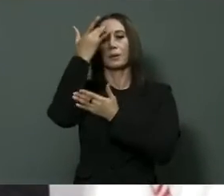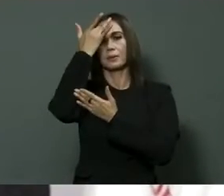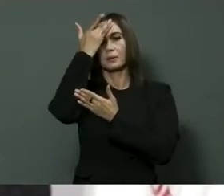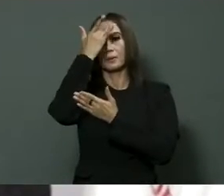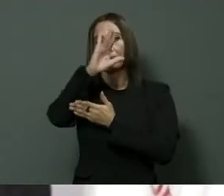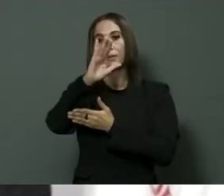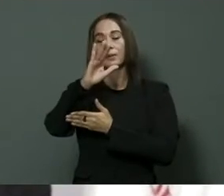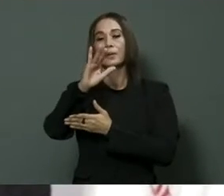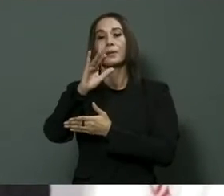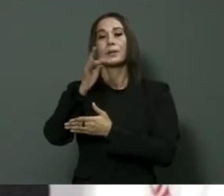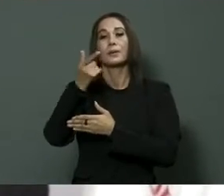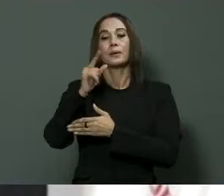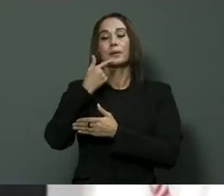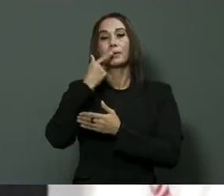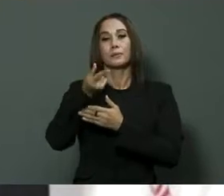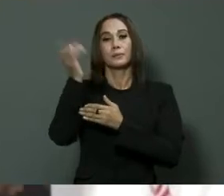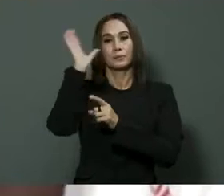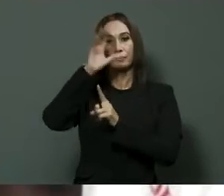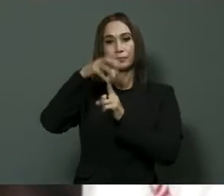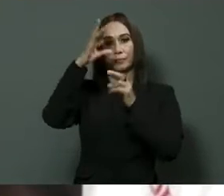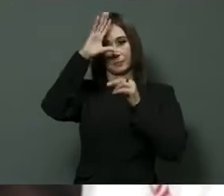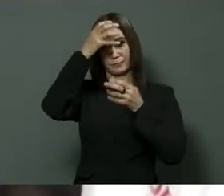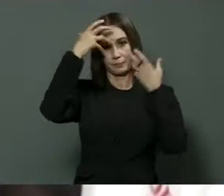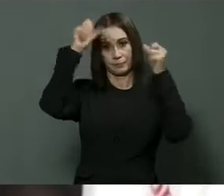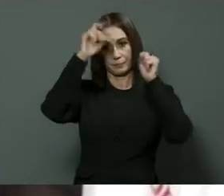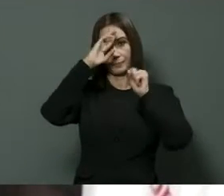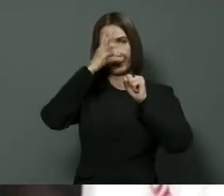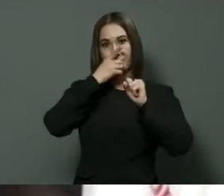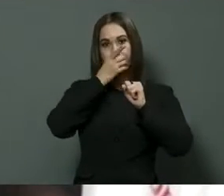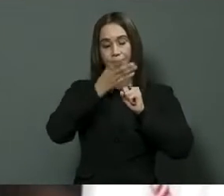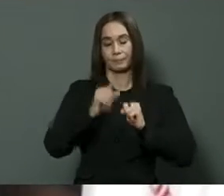desde la Presidencia de la República Dominicana.